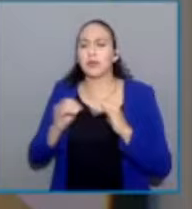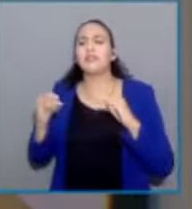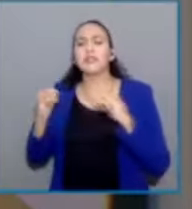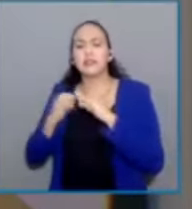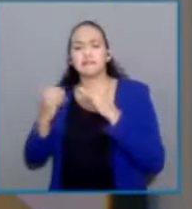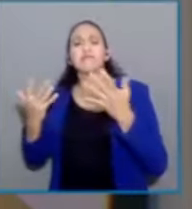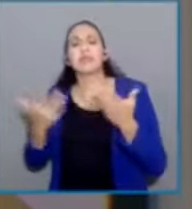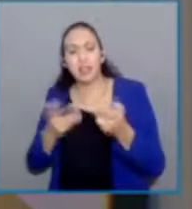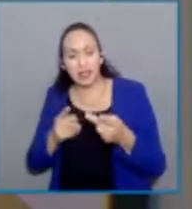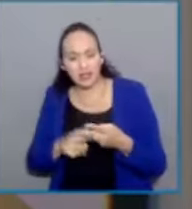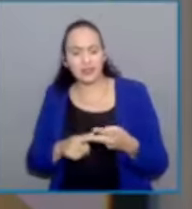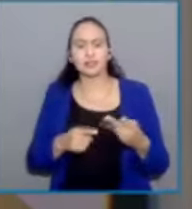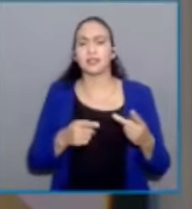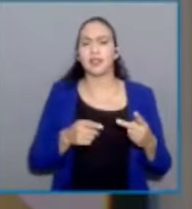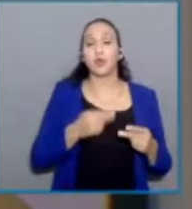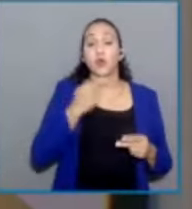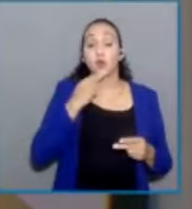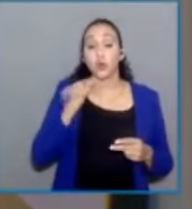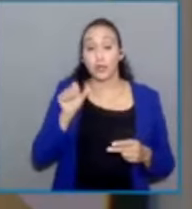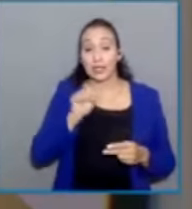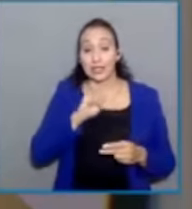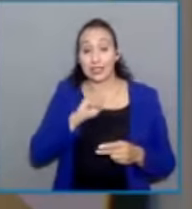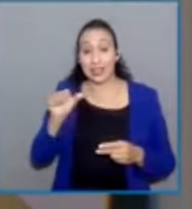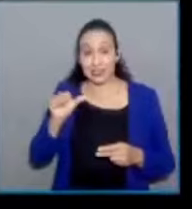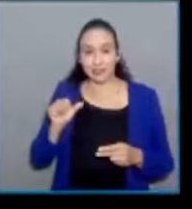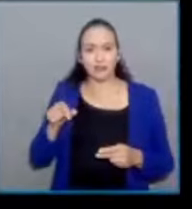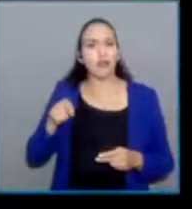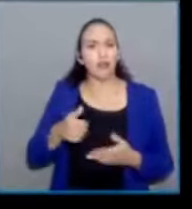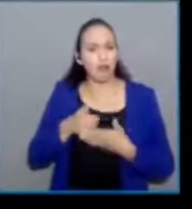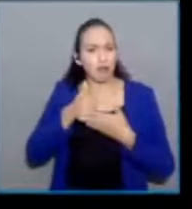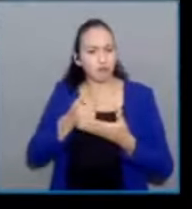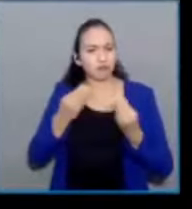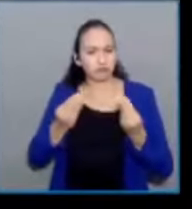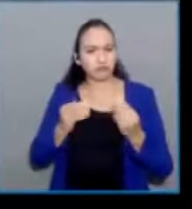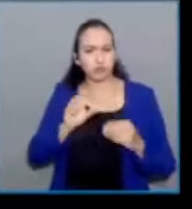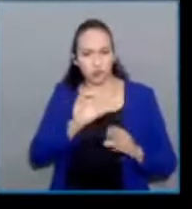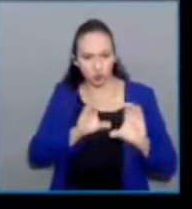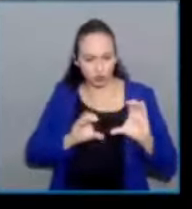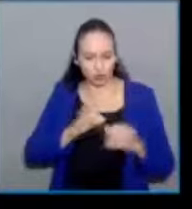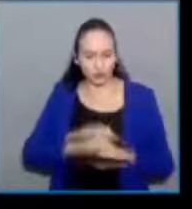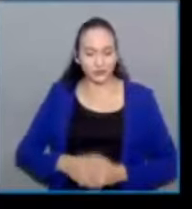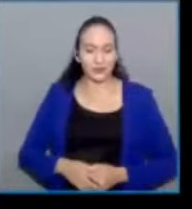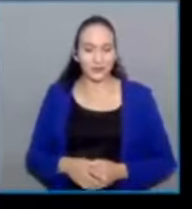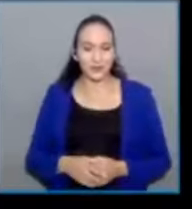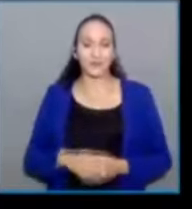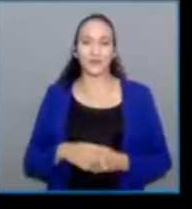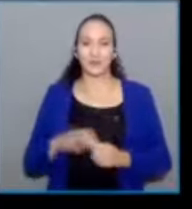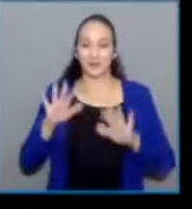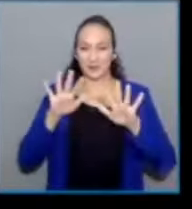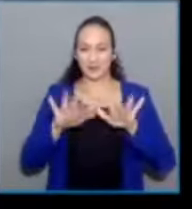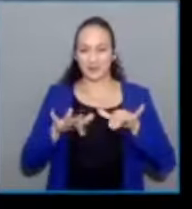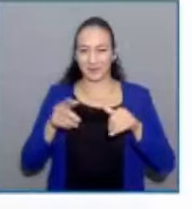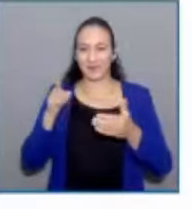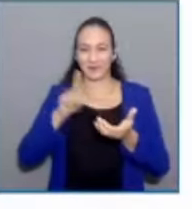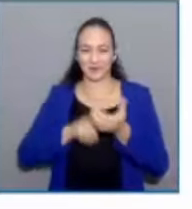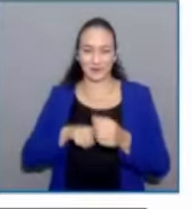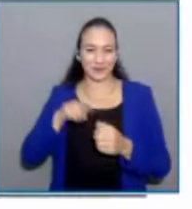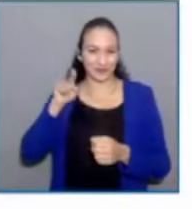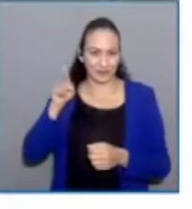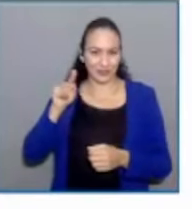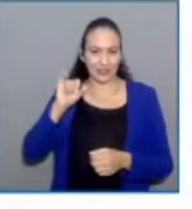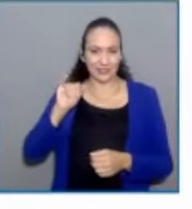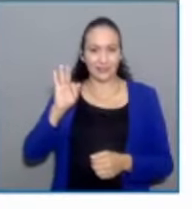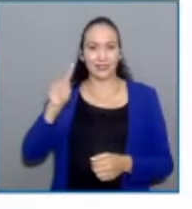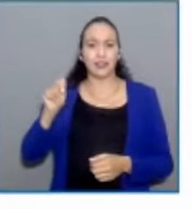Inteligencia artificial bueno poco a poco iremos viendo los alcances en el auditorio del Instituto Federal de telecomunicaciones la